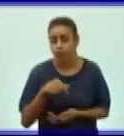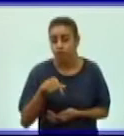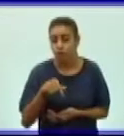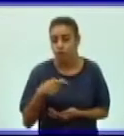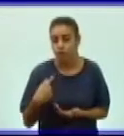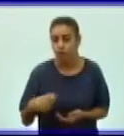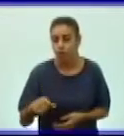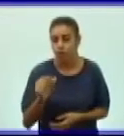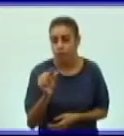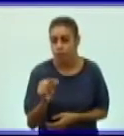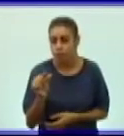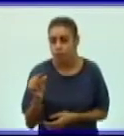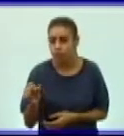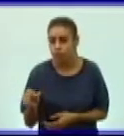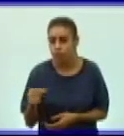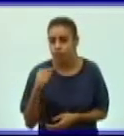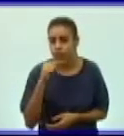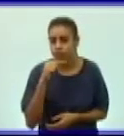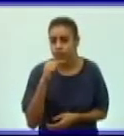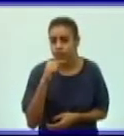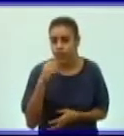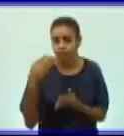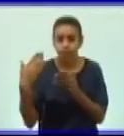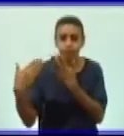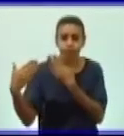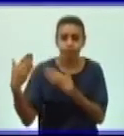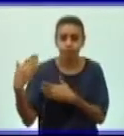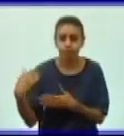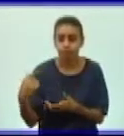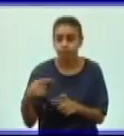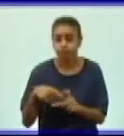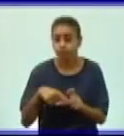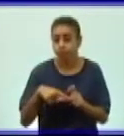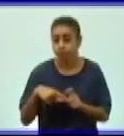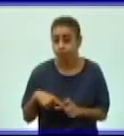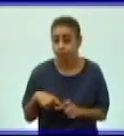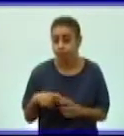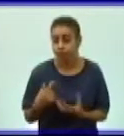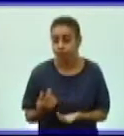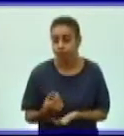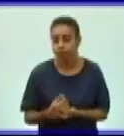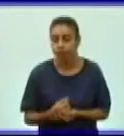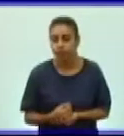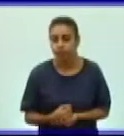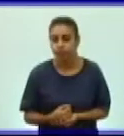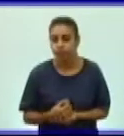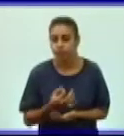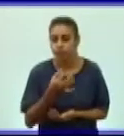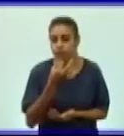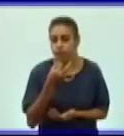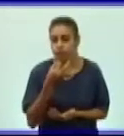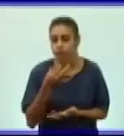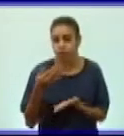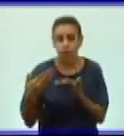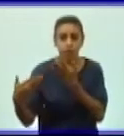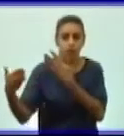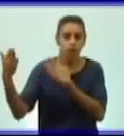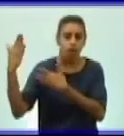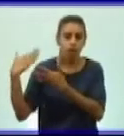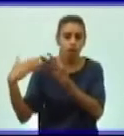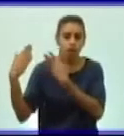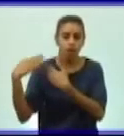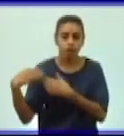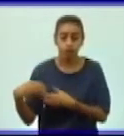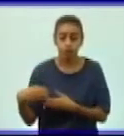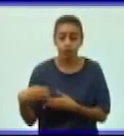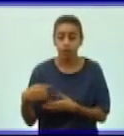pasando en la sociedad soviética, en los pueblos soviéticos, moralmente? Recuerden ustedes que conversamos en el encuentro anterior que en estos países de Europa del